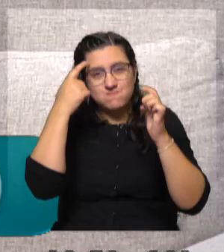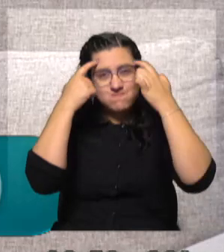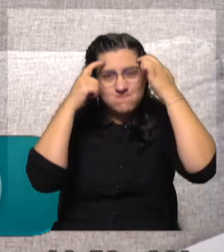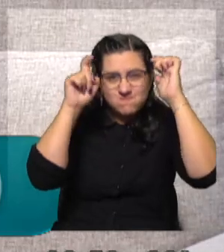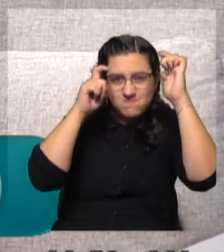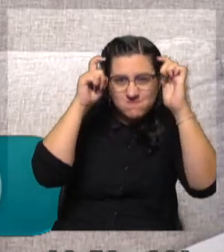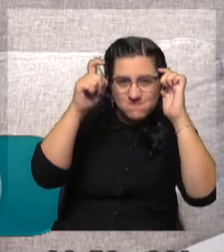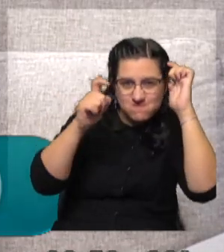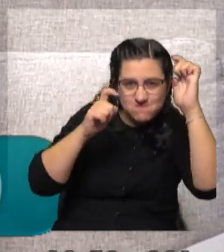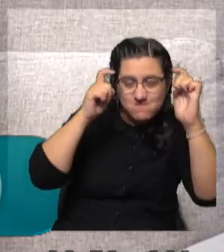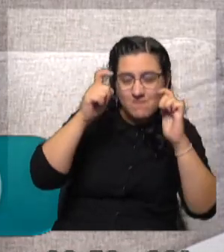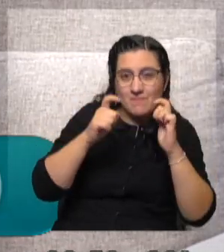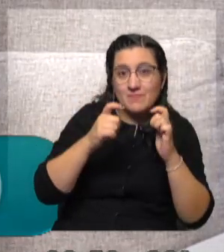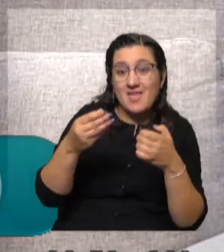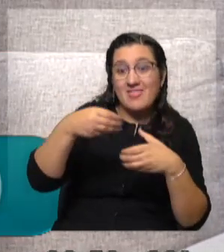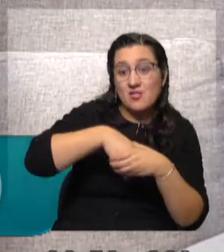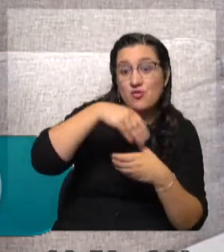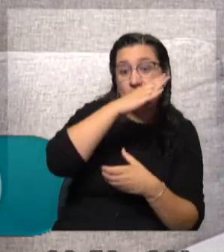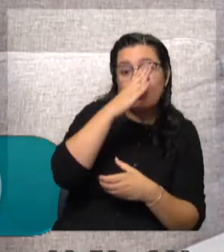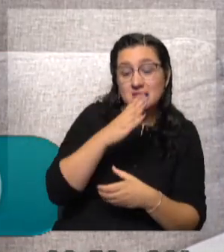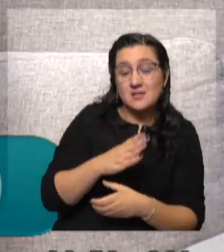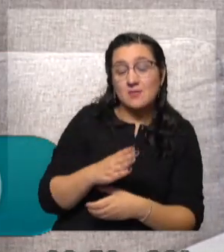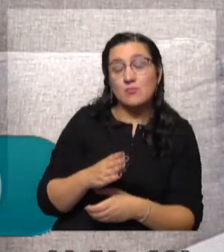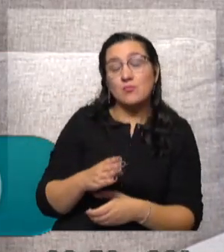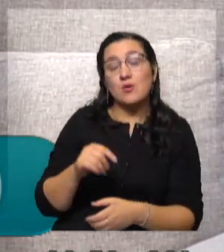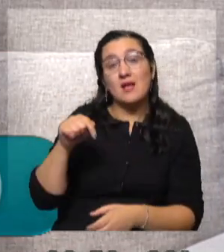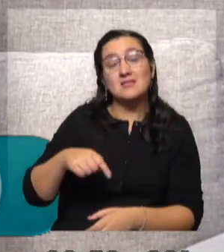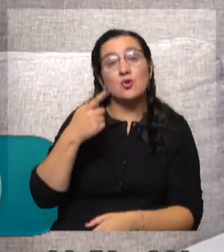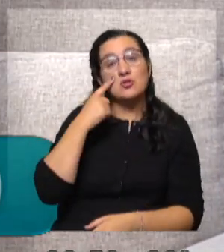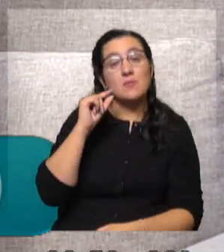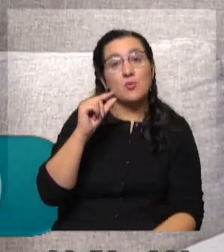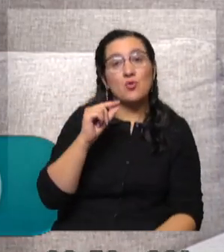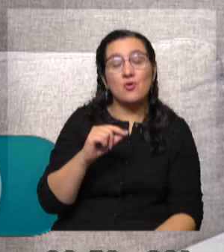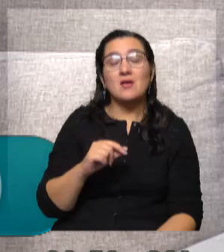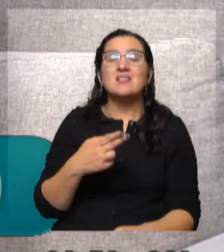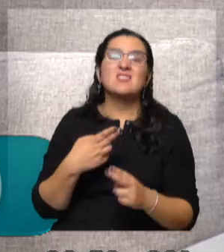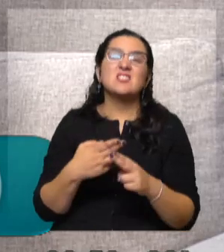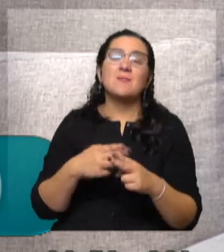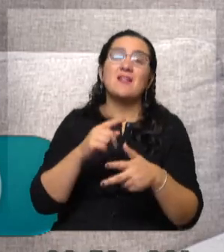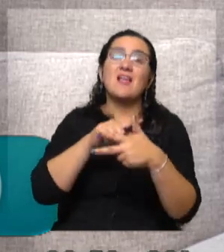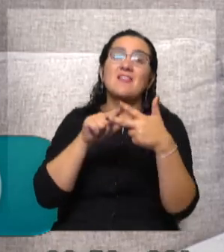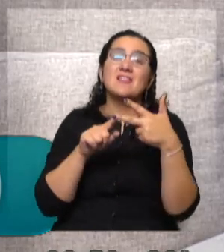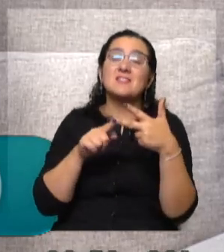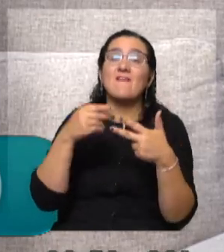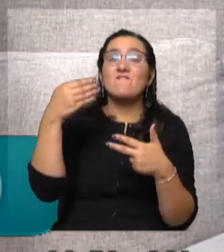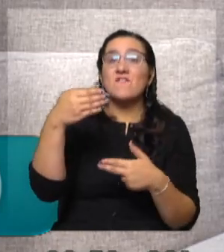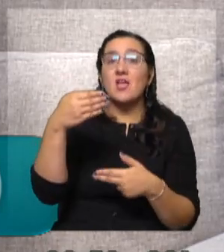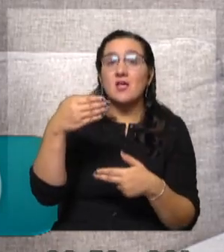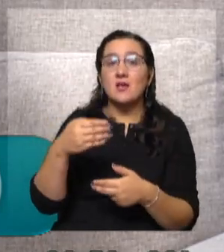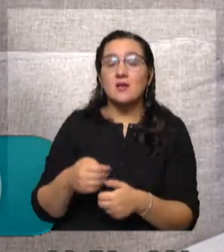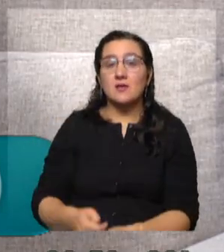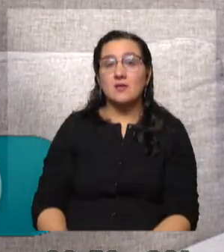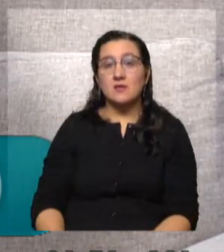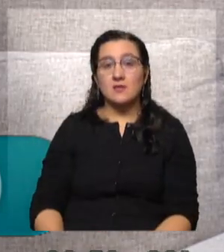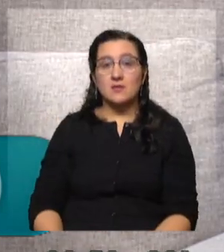y de afuera de Brasil de adentro de Brasil por algo que aquí se conoce poco se llaman las tres balas las tres B Perdón la B que